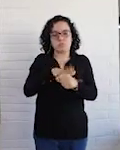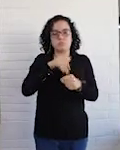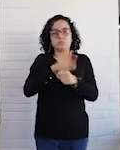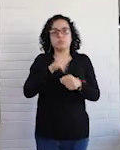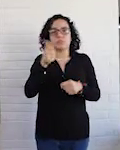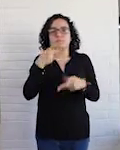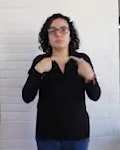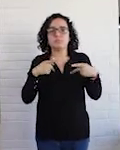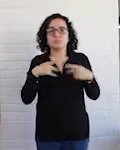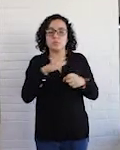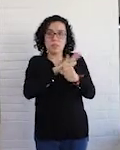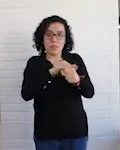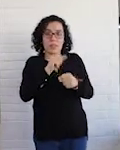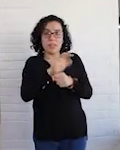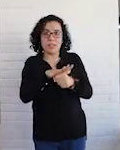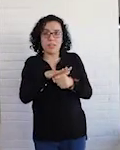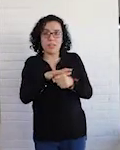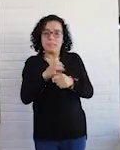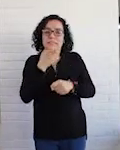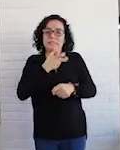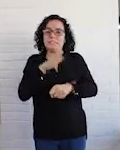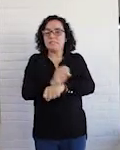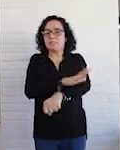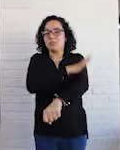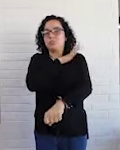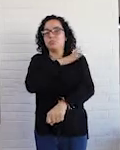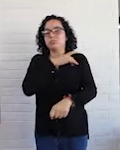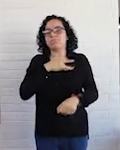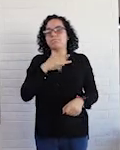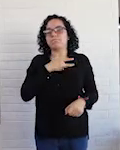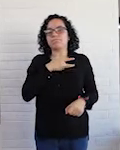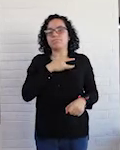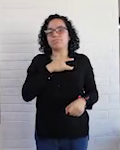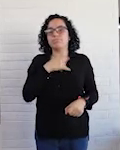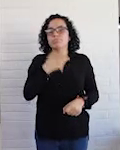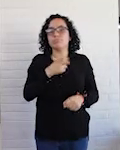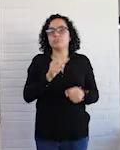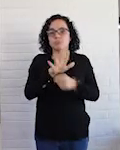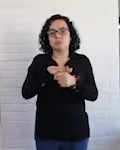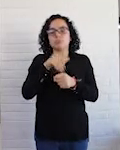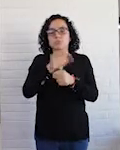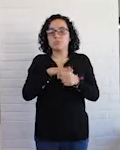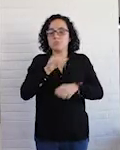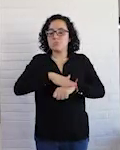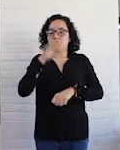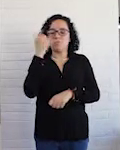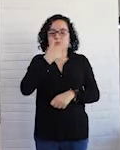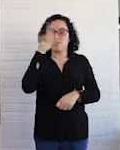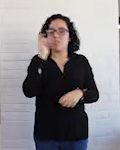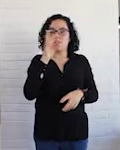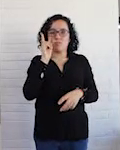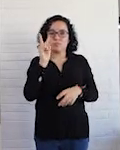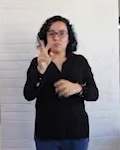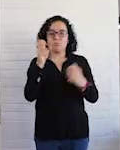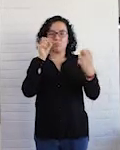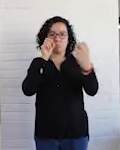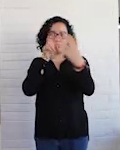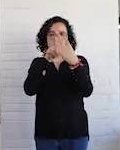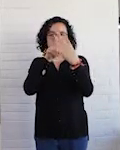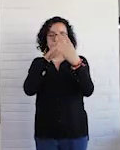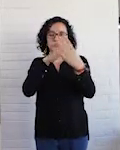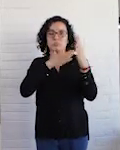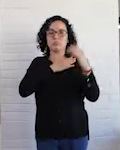Eso es cuando le decimos a otro, de verdad te lo digo. Eso quiere decir, te voy a convencer más fácilmente mirándote a los ojos y con la mano